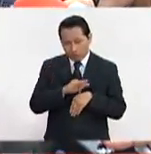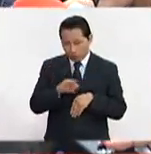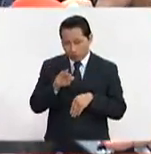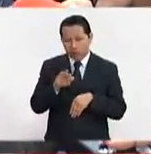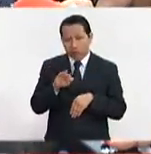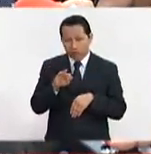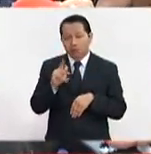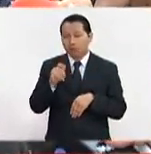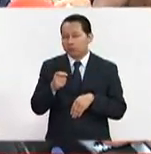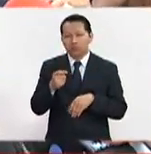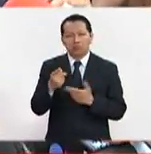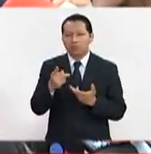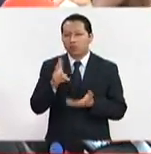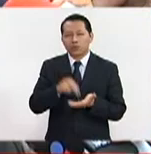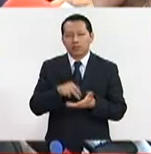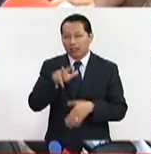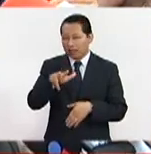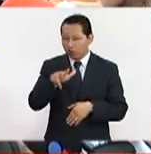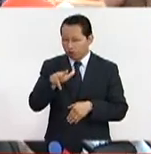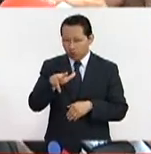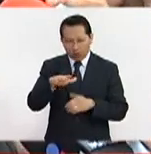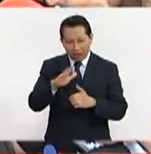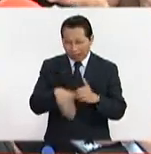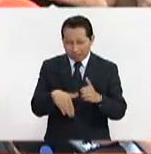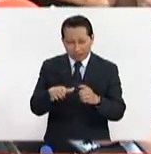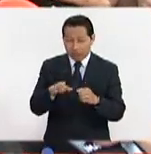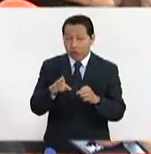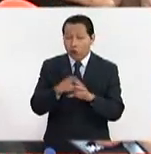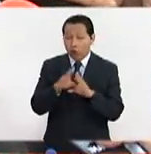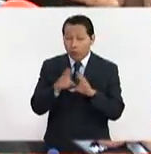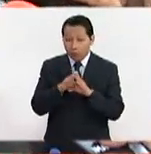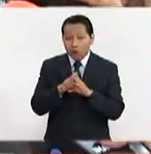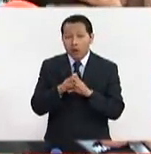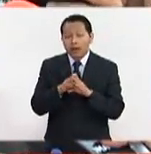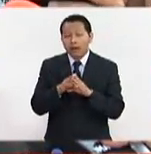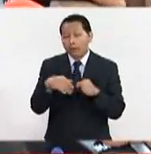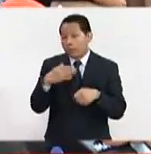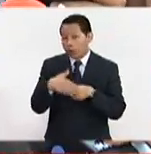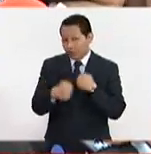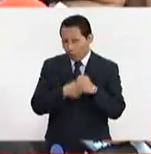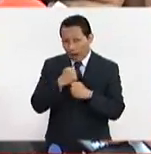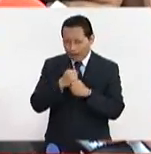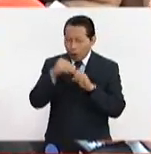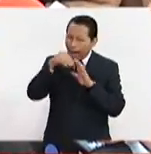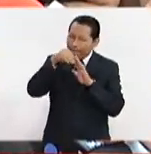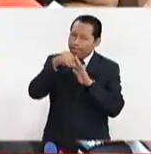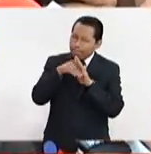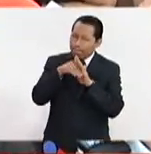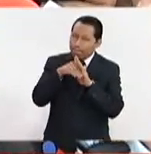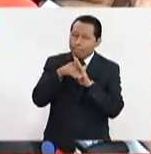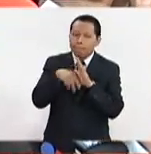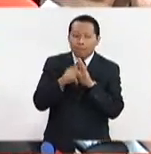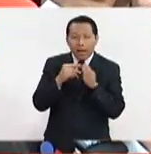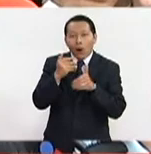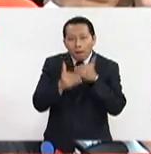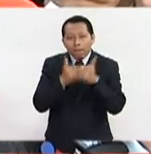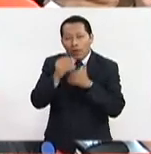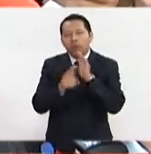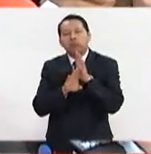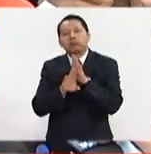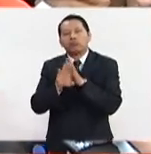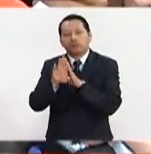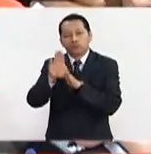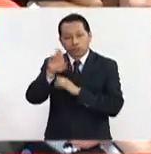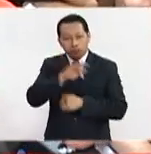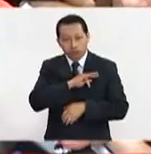México hacia finales del 2018, una caída importante a principios del año que entra. En todos los casos, un repunte del crecimiento respecto